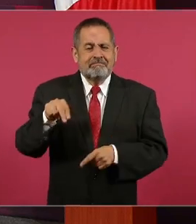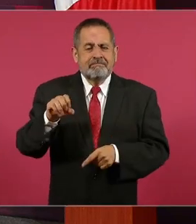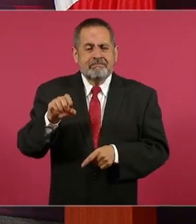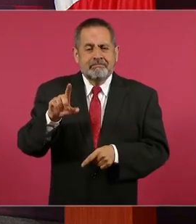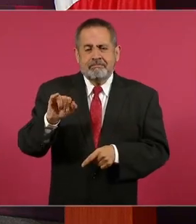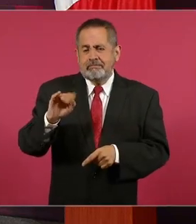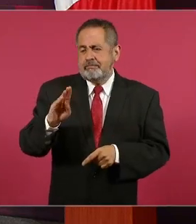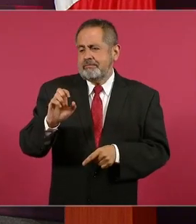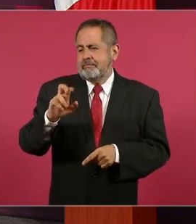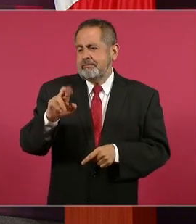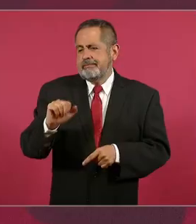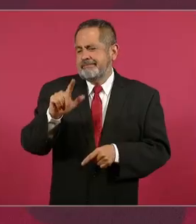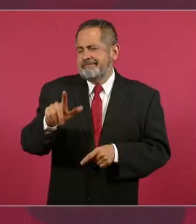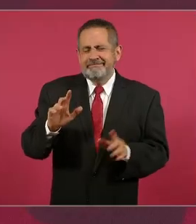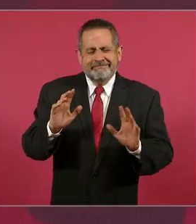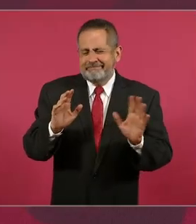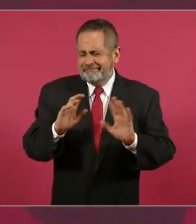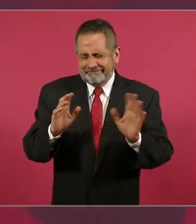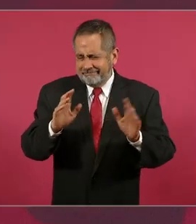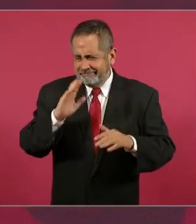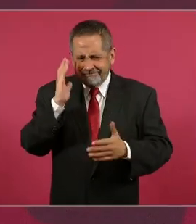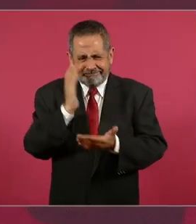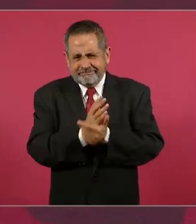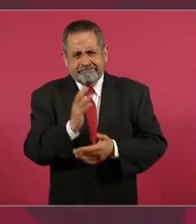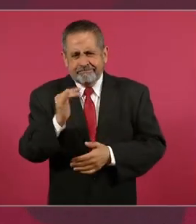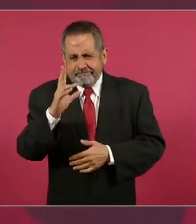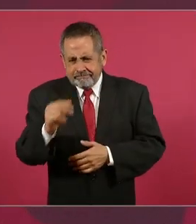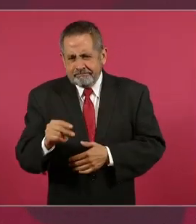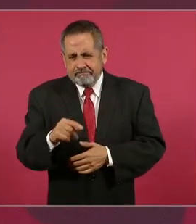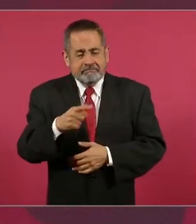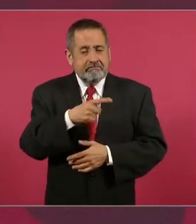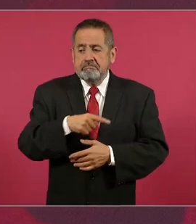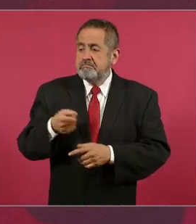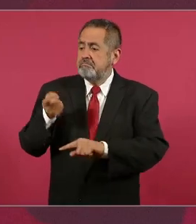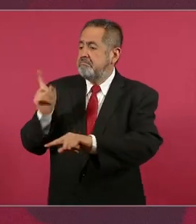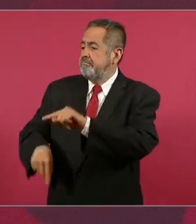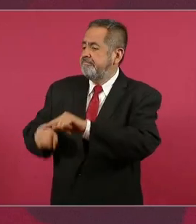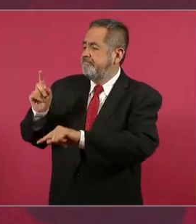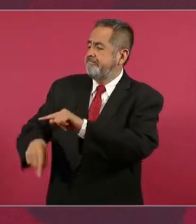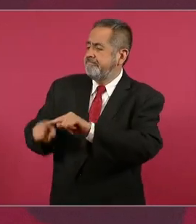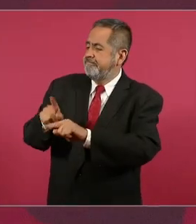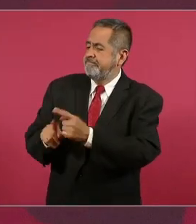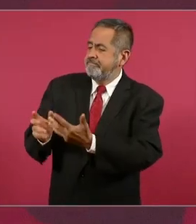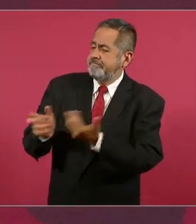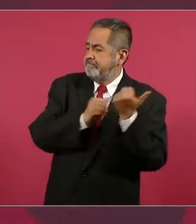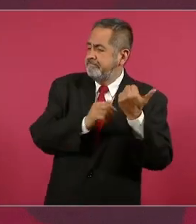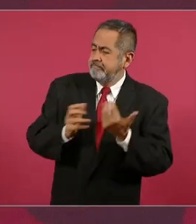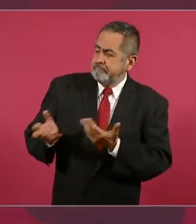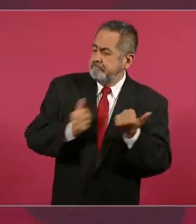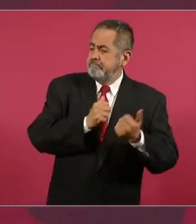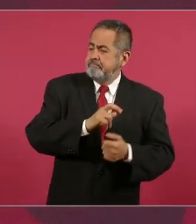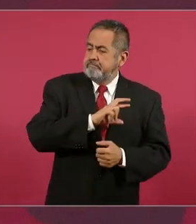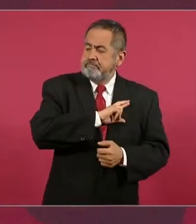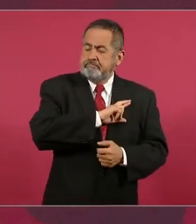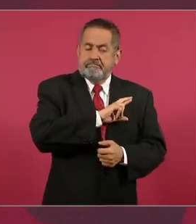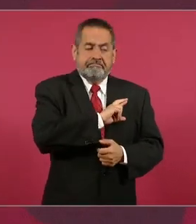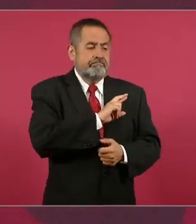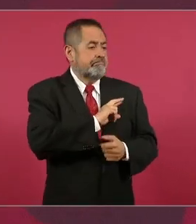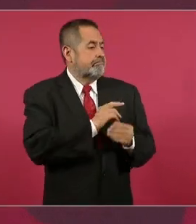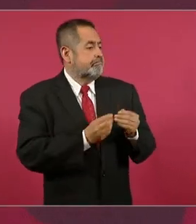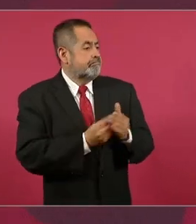neoliberal, el de la privatización de todos estos bienes que eran públicos